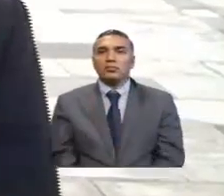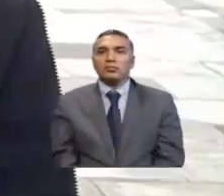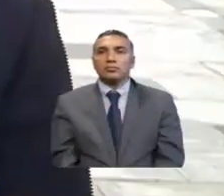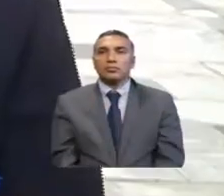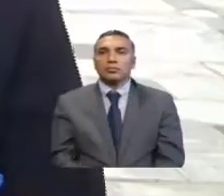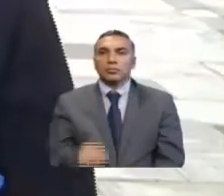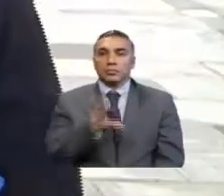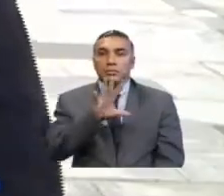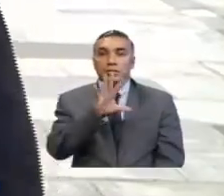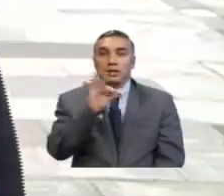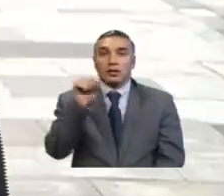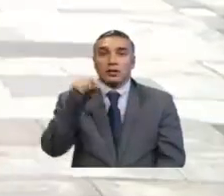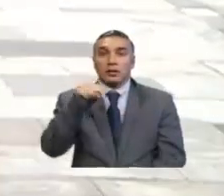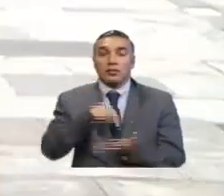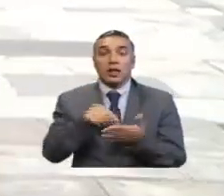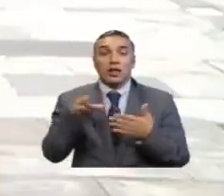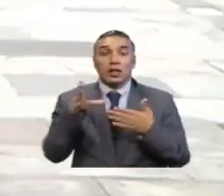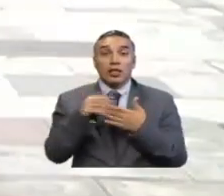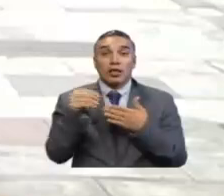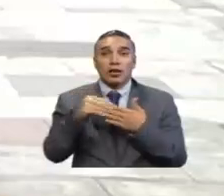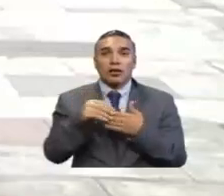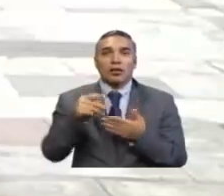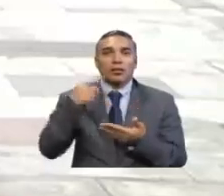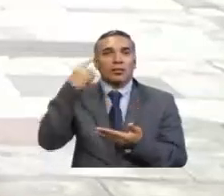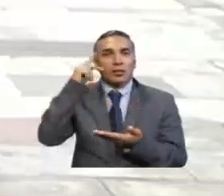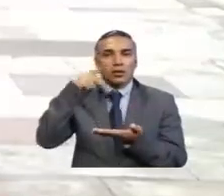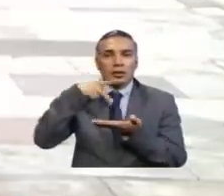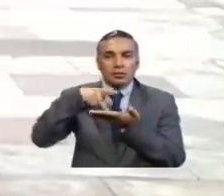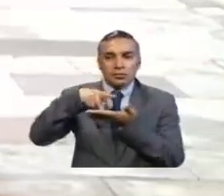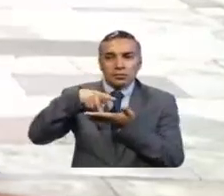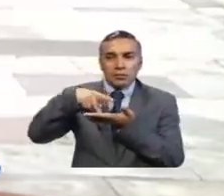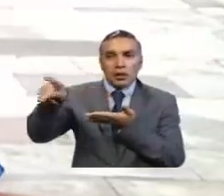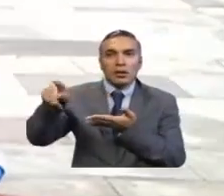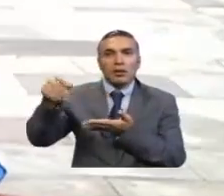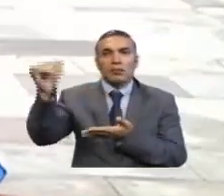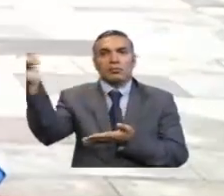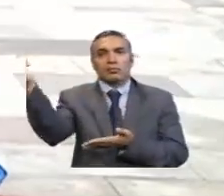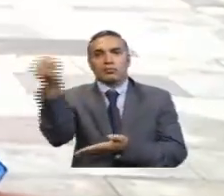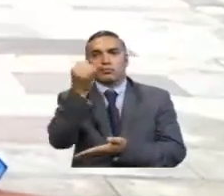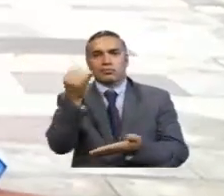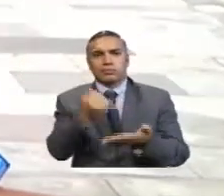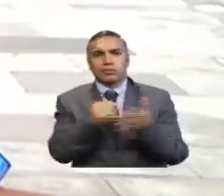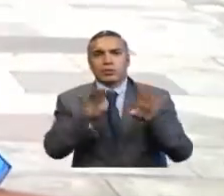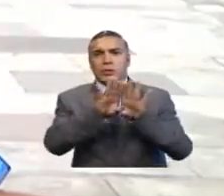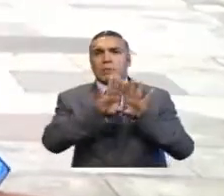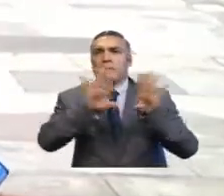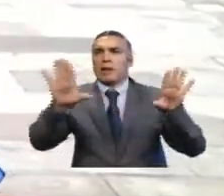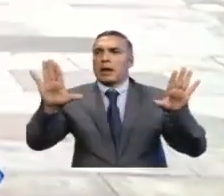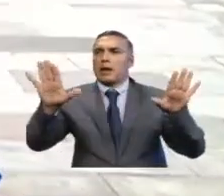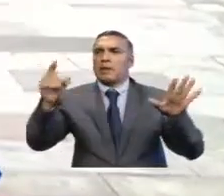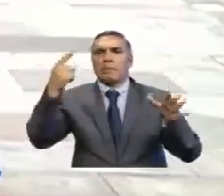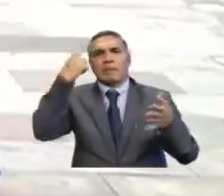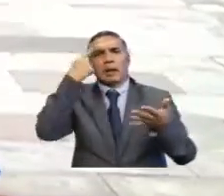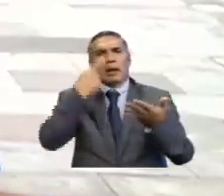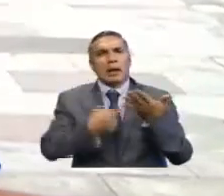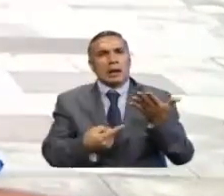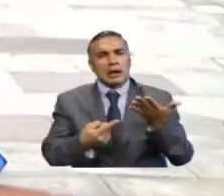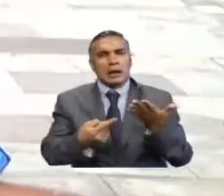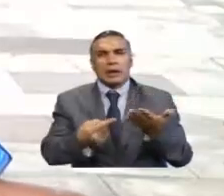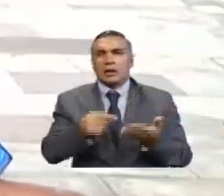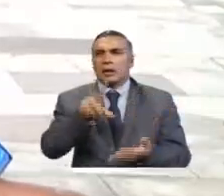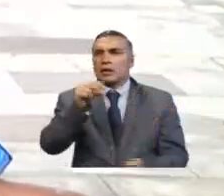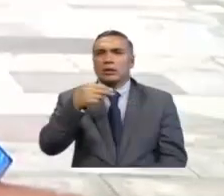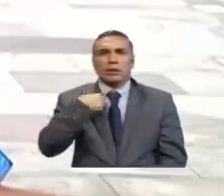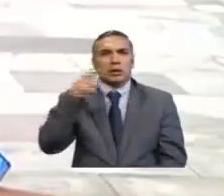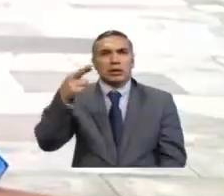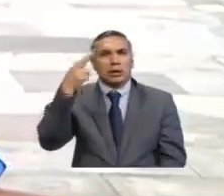destinan $500,000 para la elaboración de un mural artístico. No existe razón